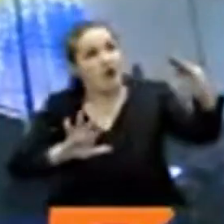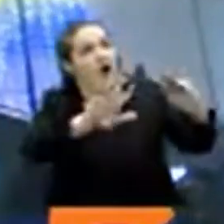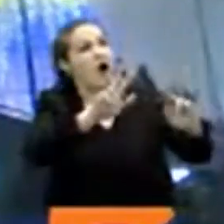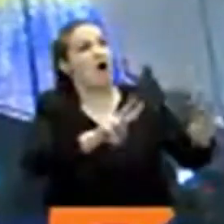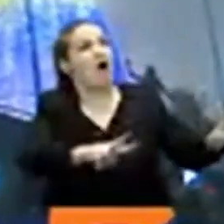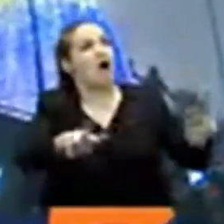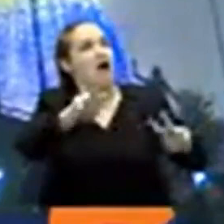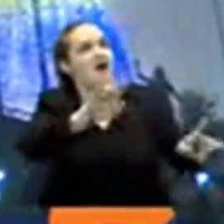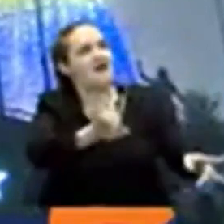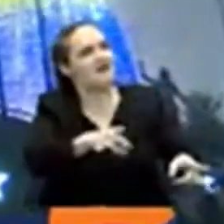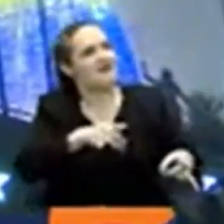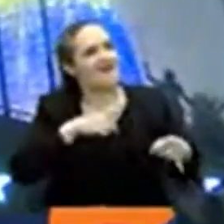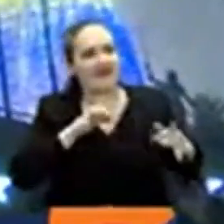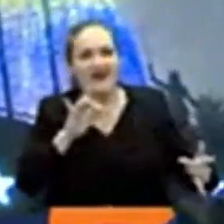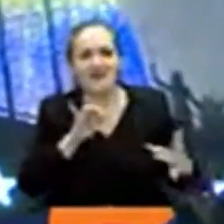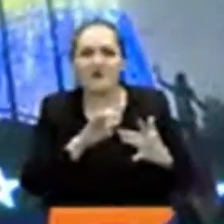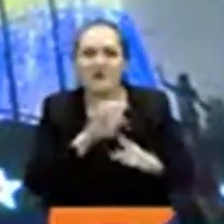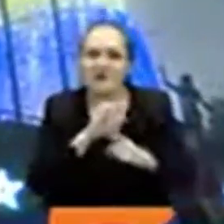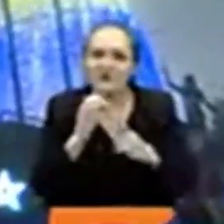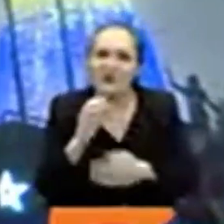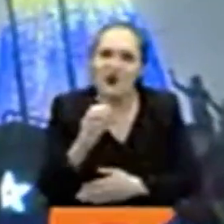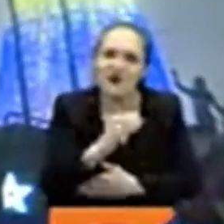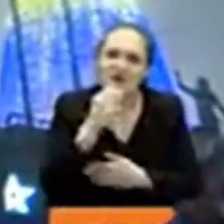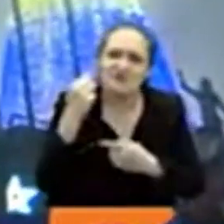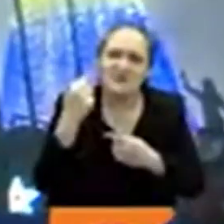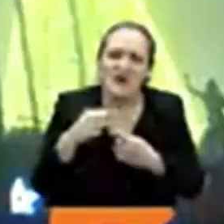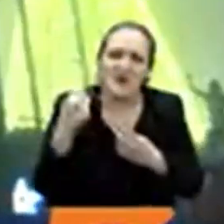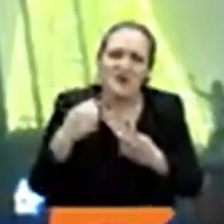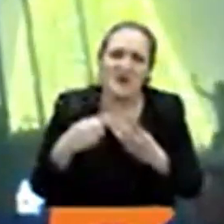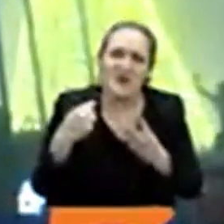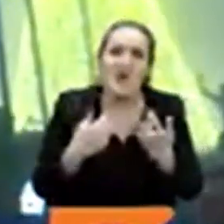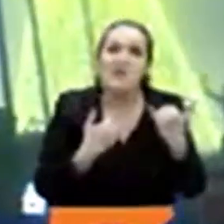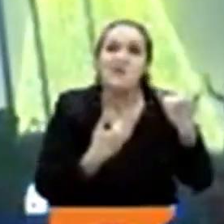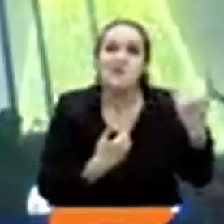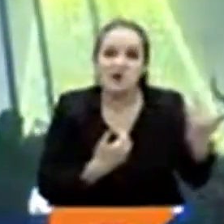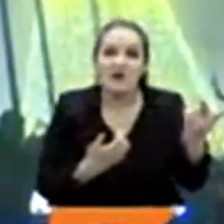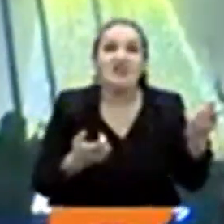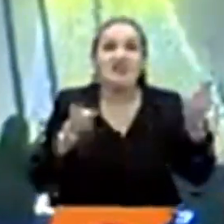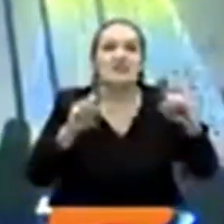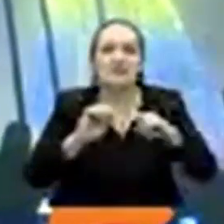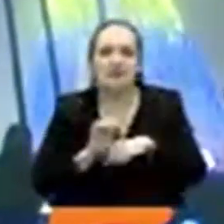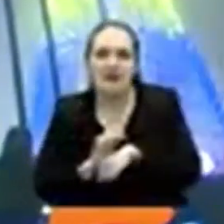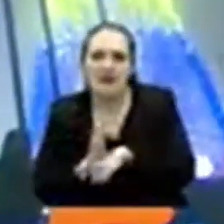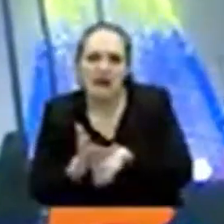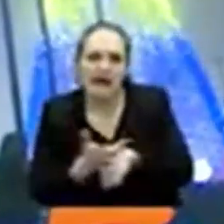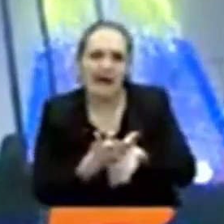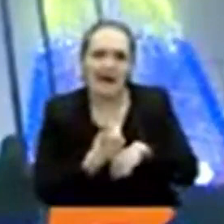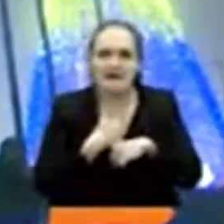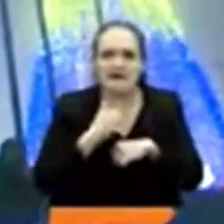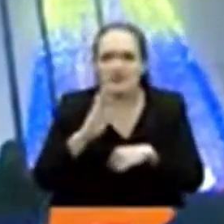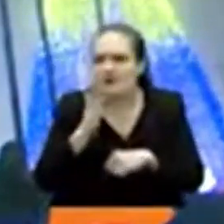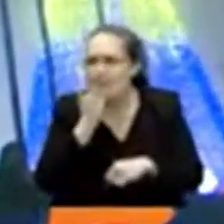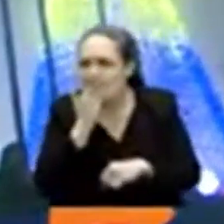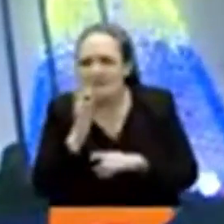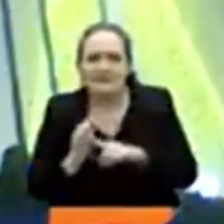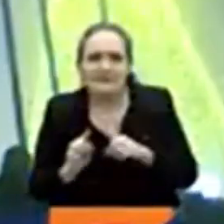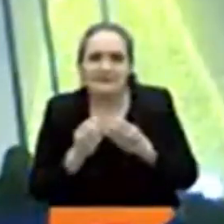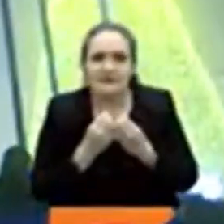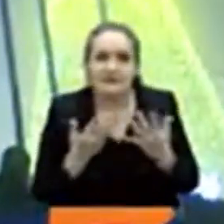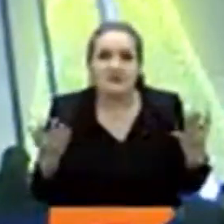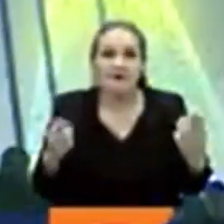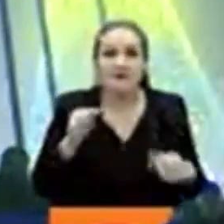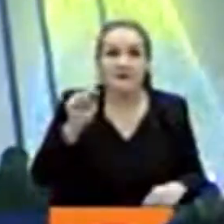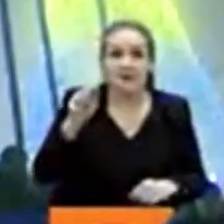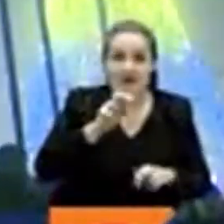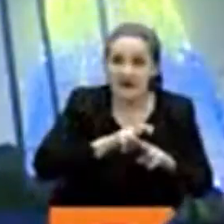podrán sumergirse en la cultura colombiana, pero sobre todo en las principales artesanías indígenas. Cabe resaltar que los recorridos